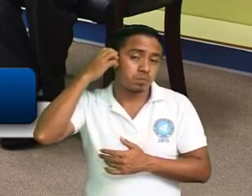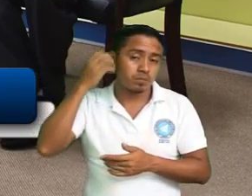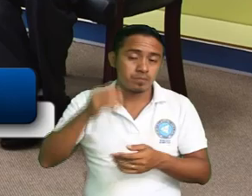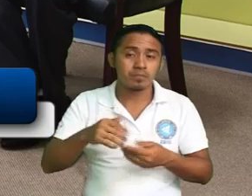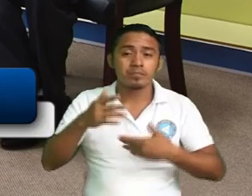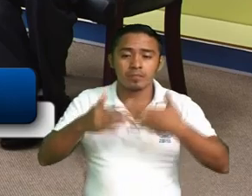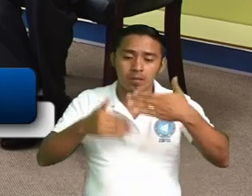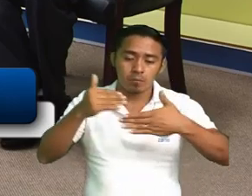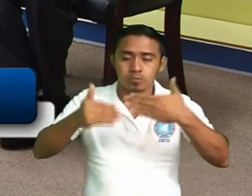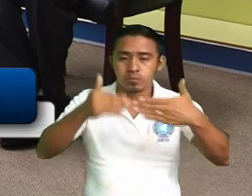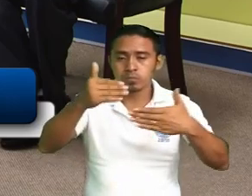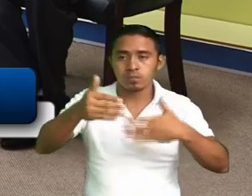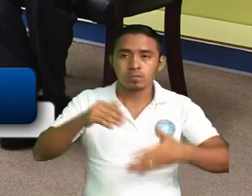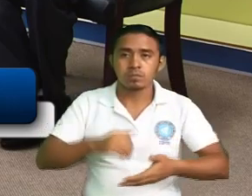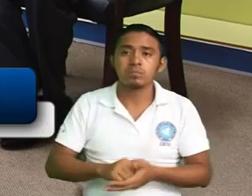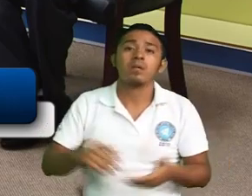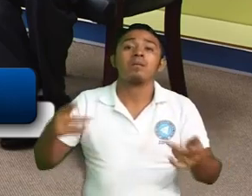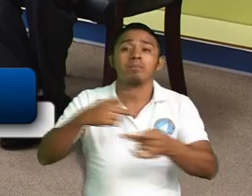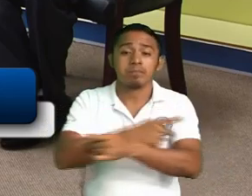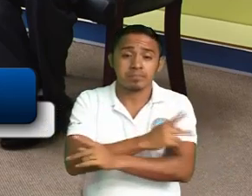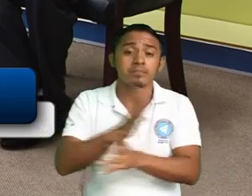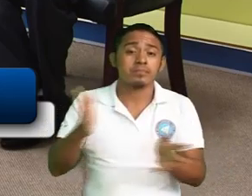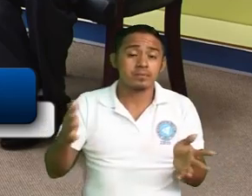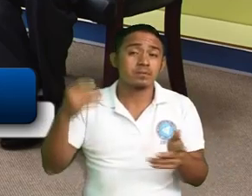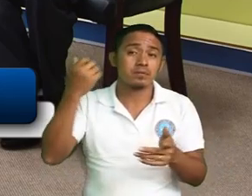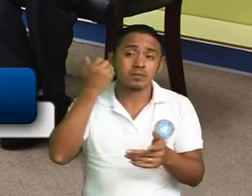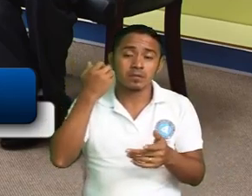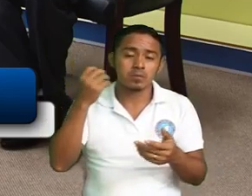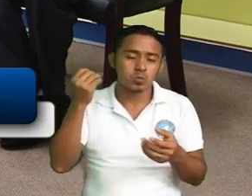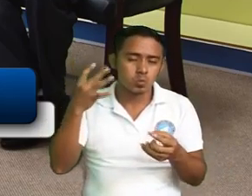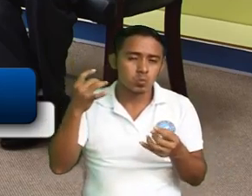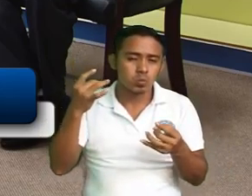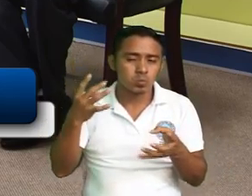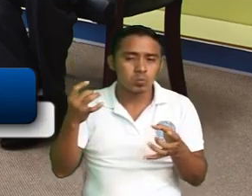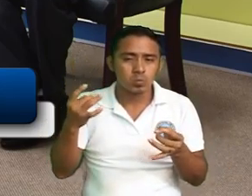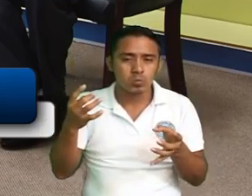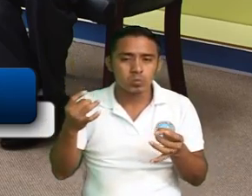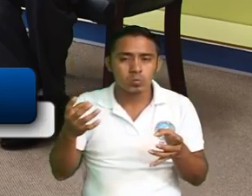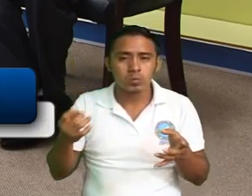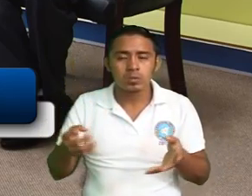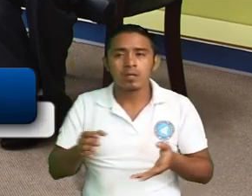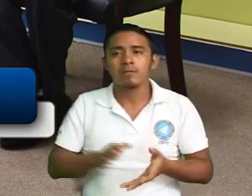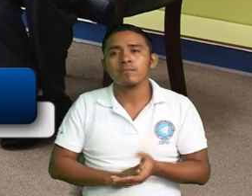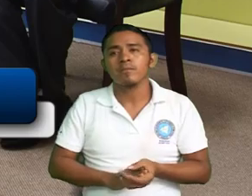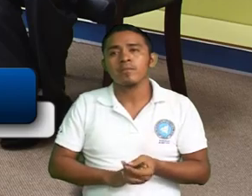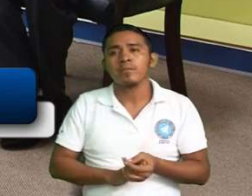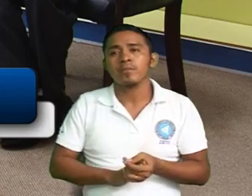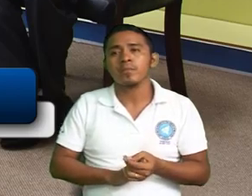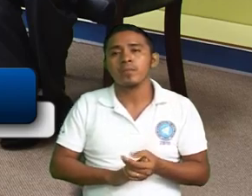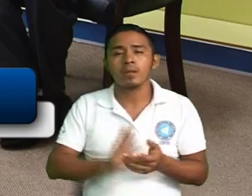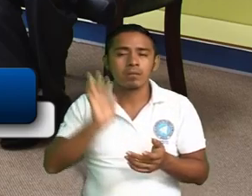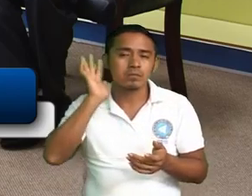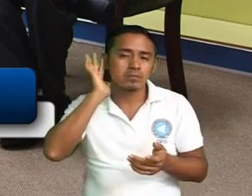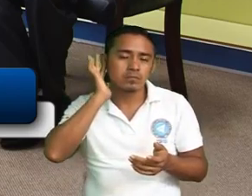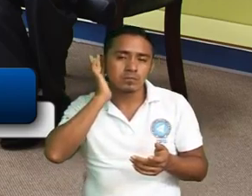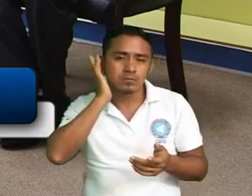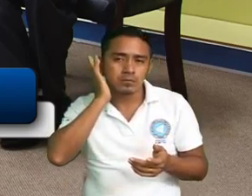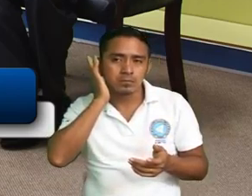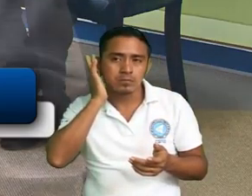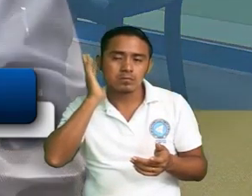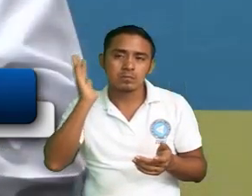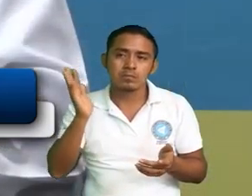¿verdad? Inflamándose, es mayor la intensidad del dolor, que incluso al manipular